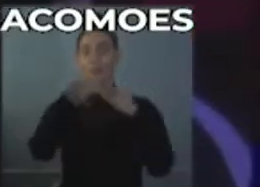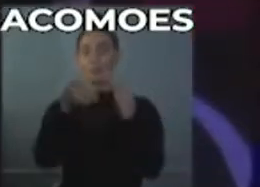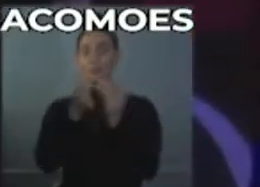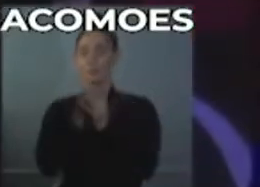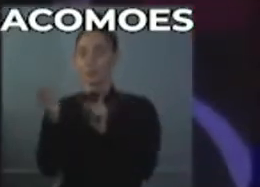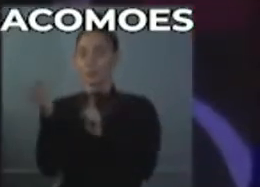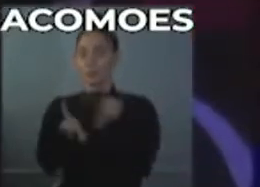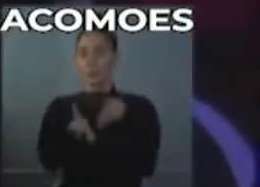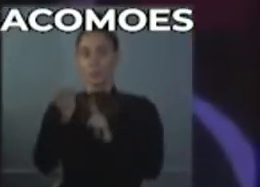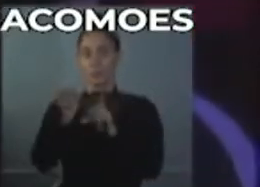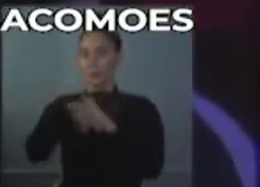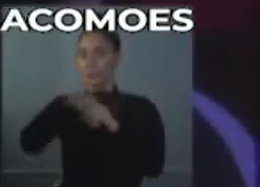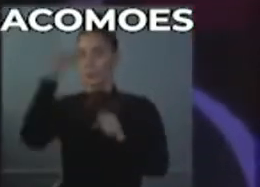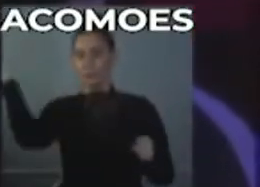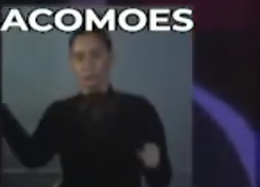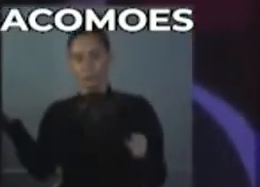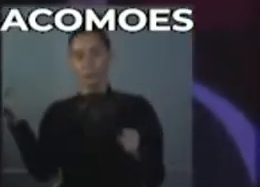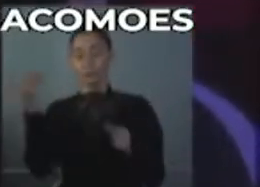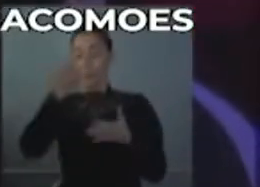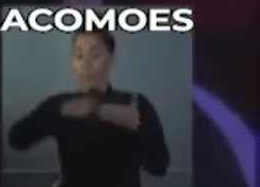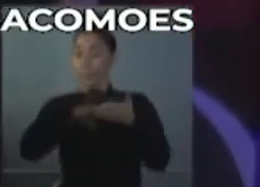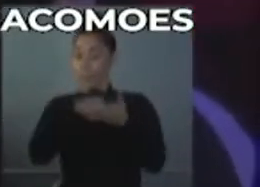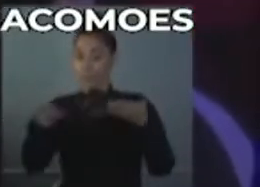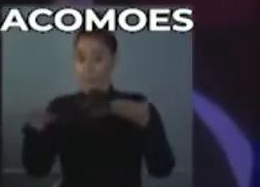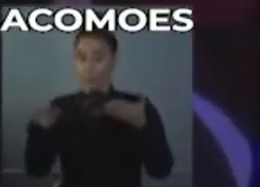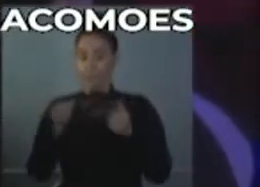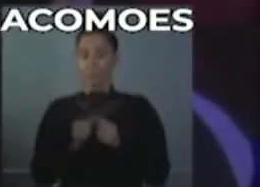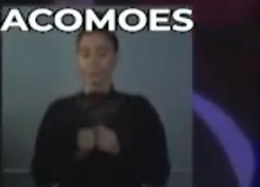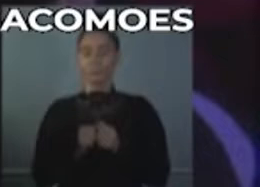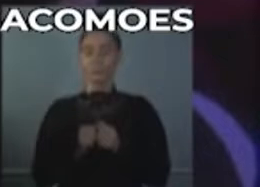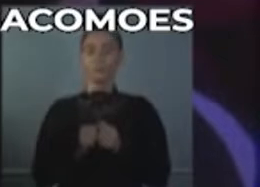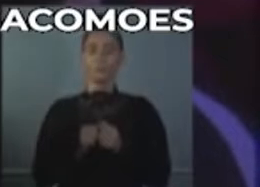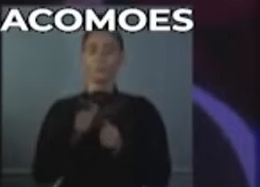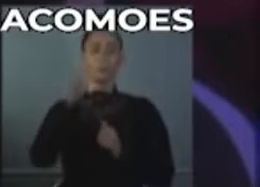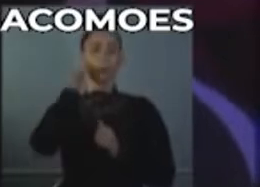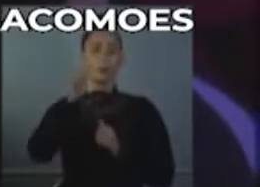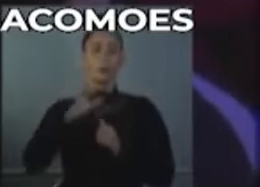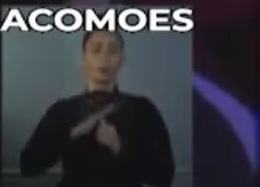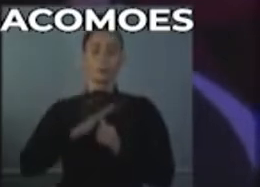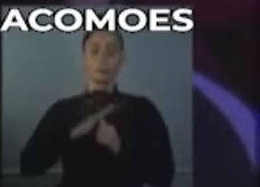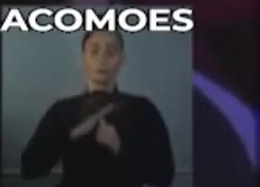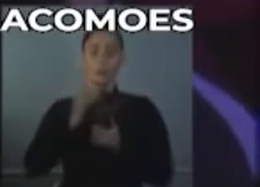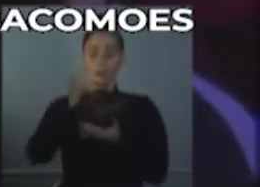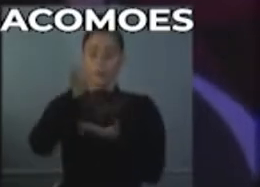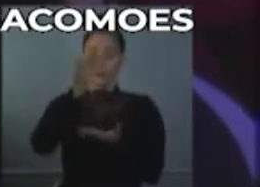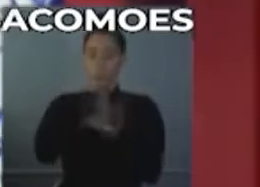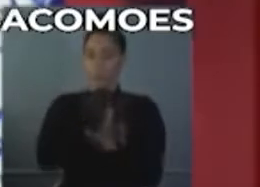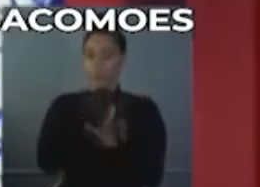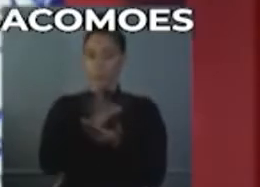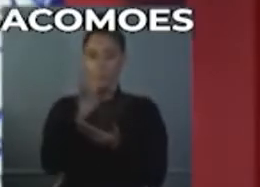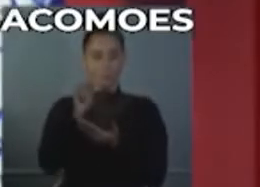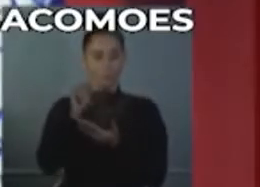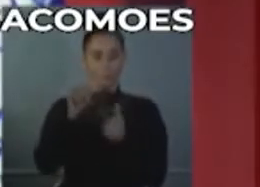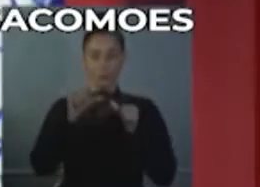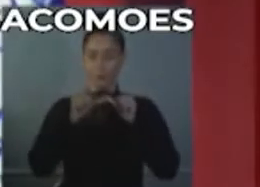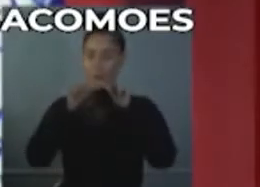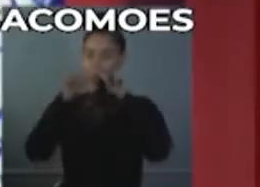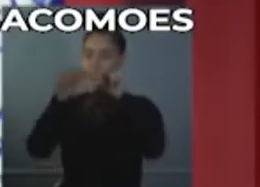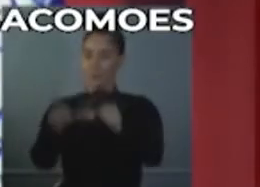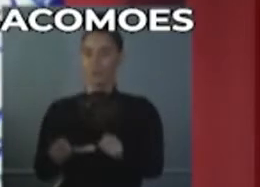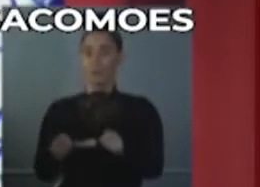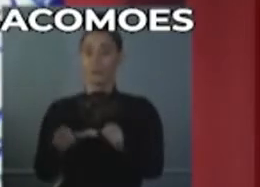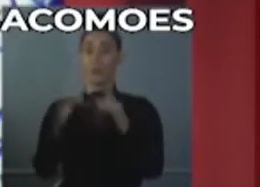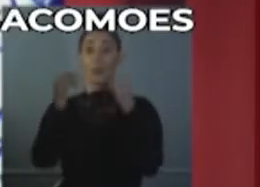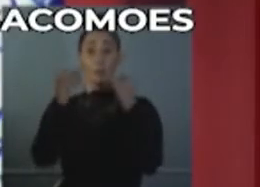de violencia. A las mujeres nada nos detiene, por ello, señor presidente,